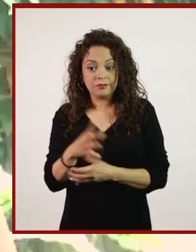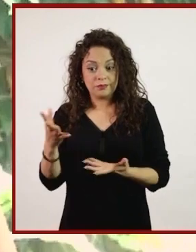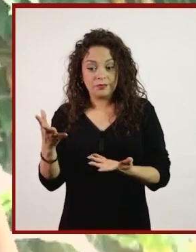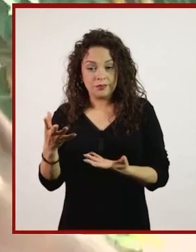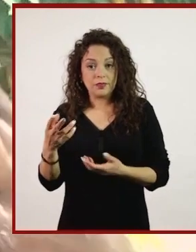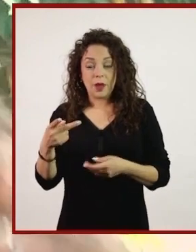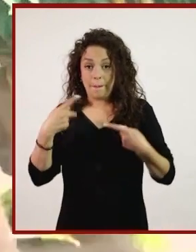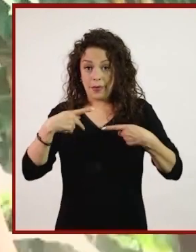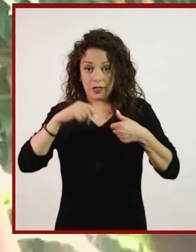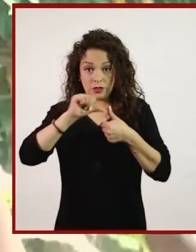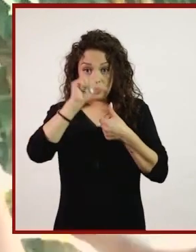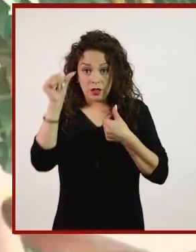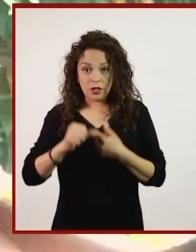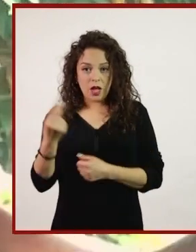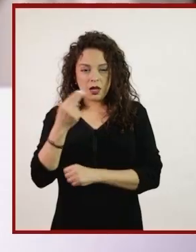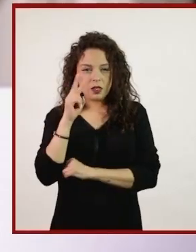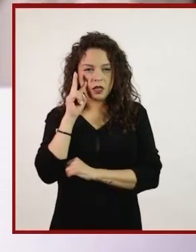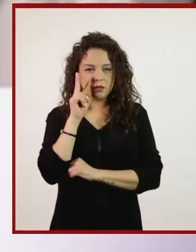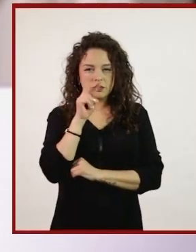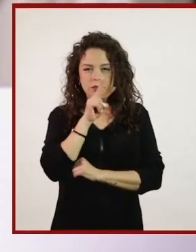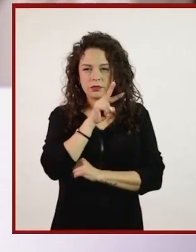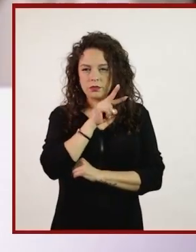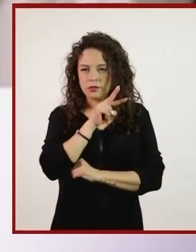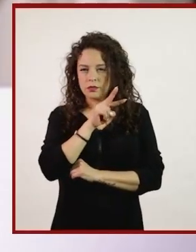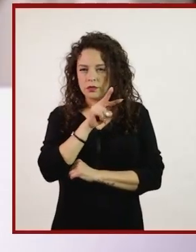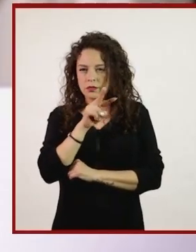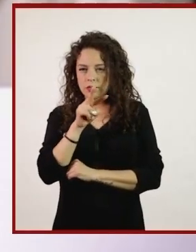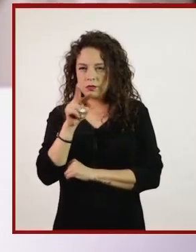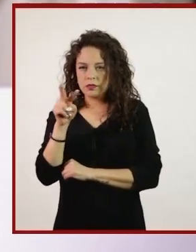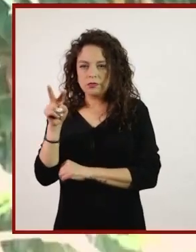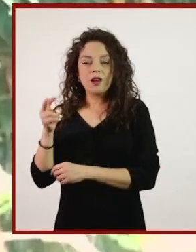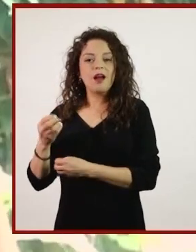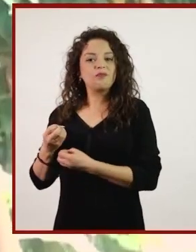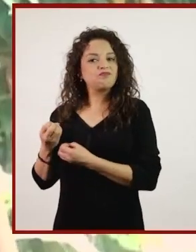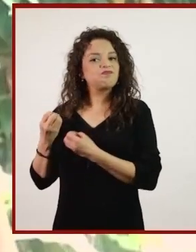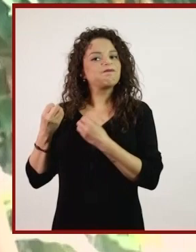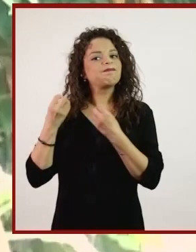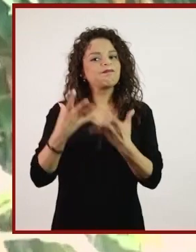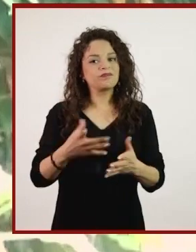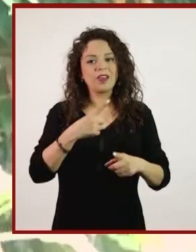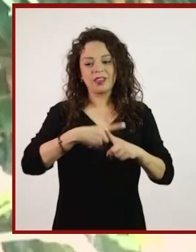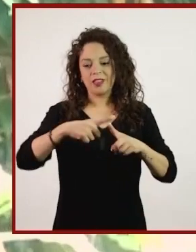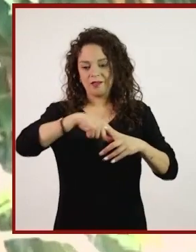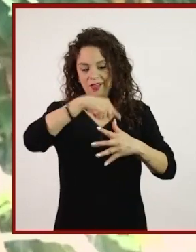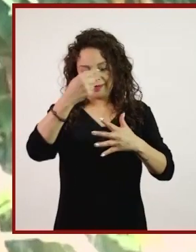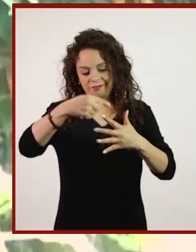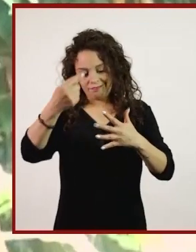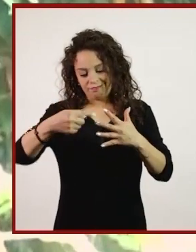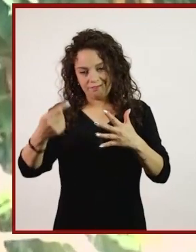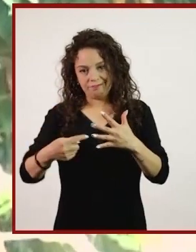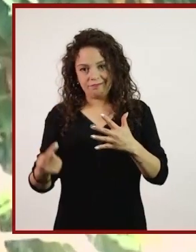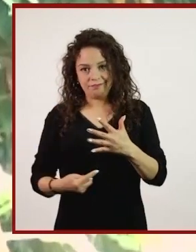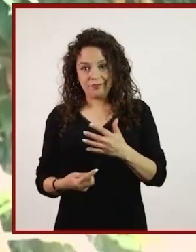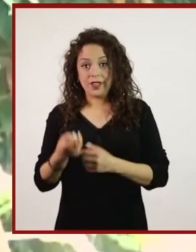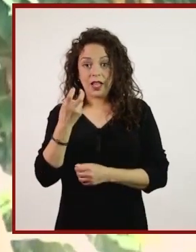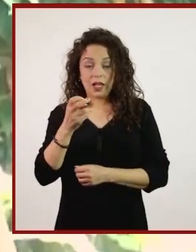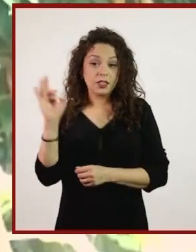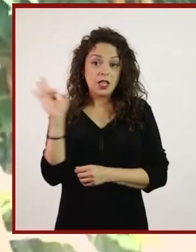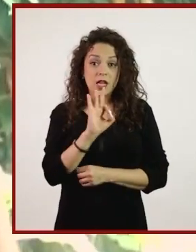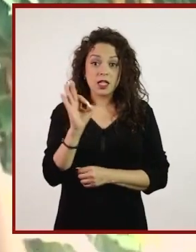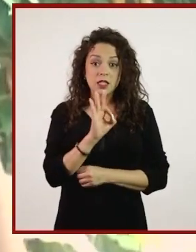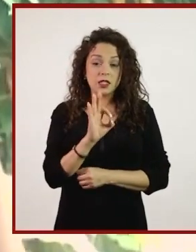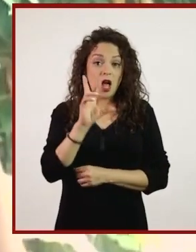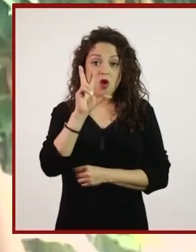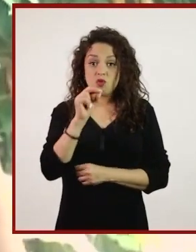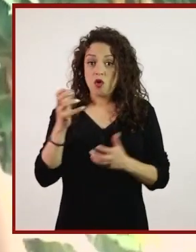es observar, ¿no? O sea, es verbalizar, observar, visibilizar, ¿no? Lleva todas estas posibilidades que